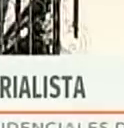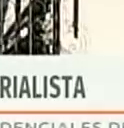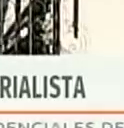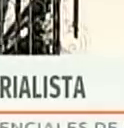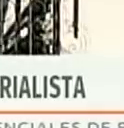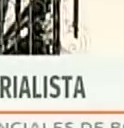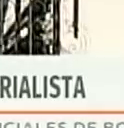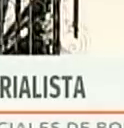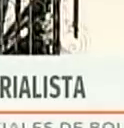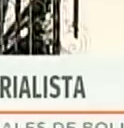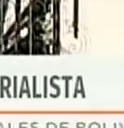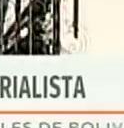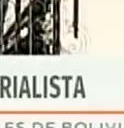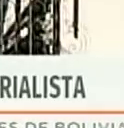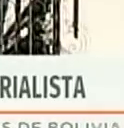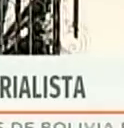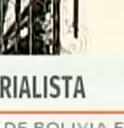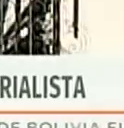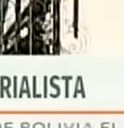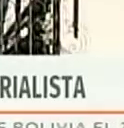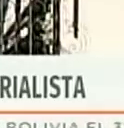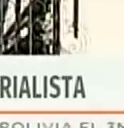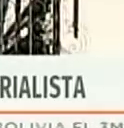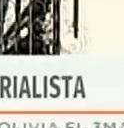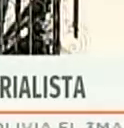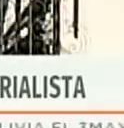siempre golpea y golpea.